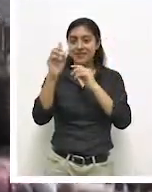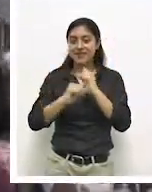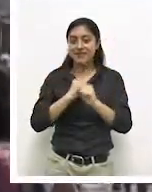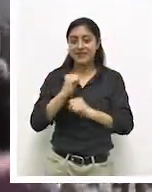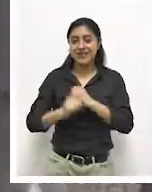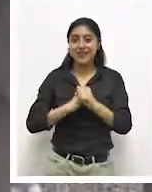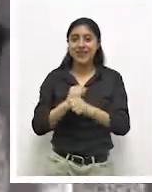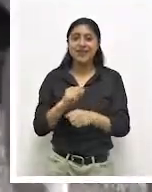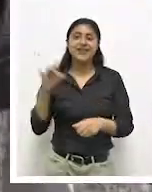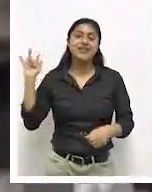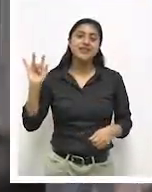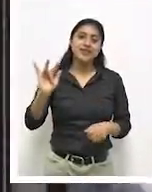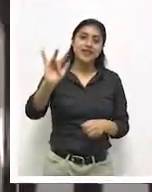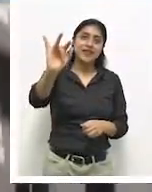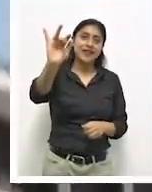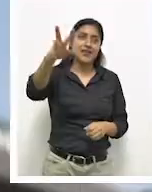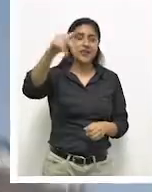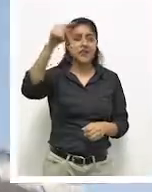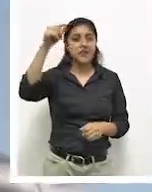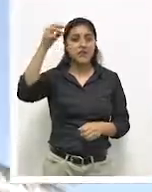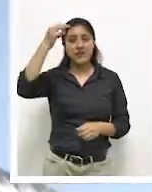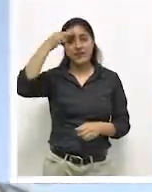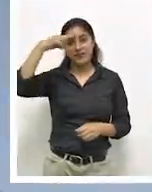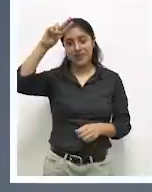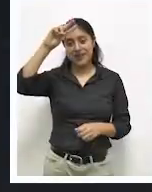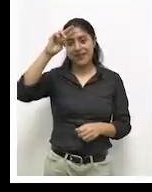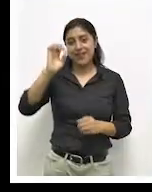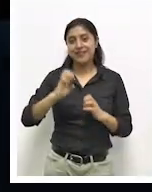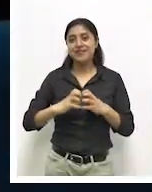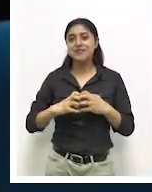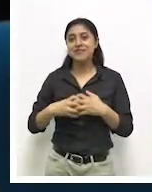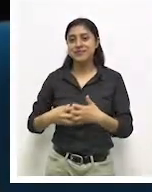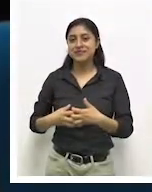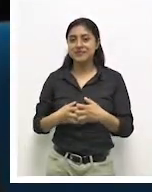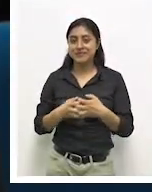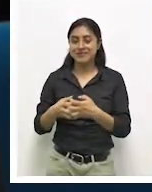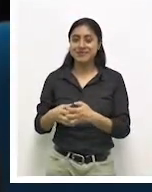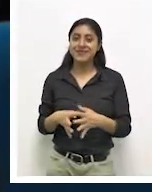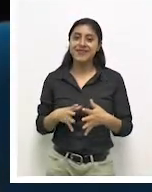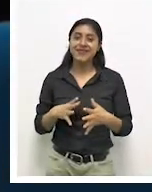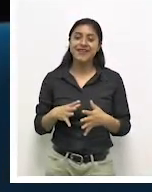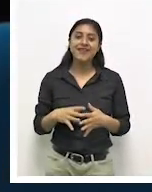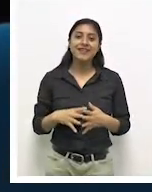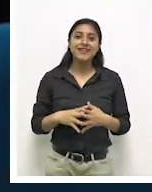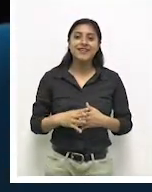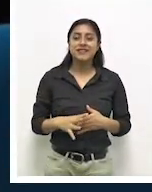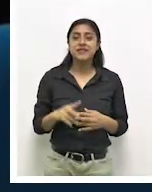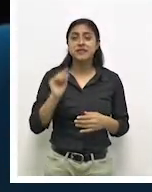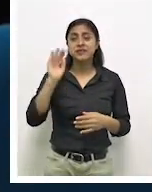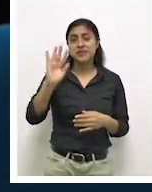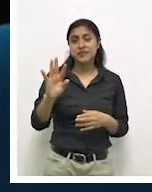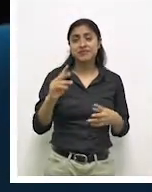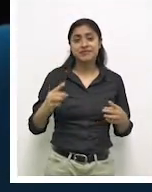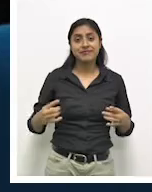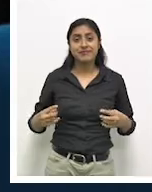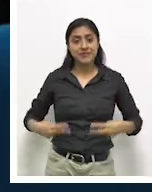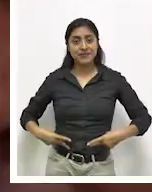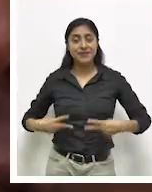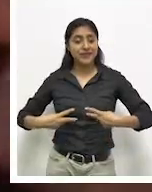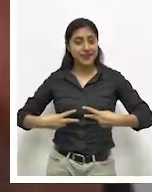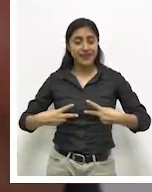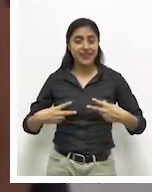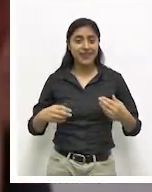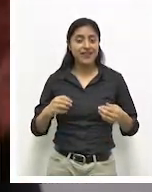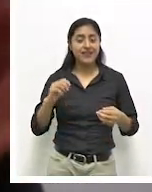a México y a Estados Unidos. Los tiempos duros lo obligaron. Su vida siempre fue así. Cada